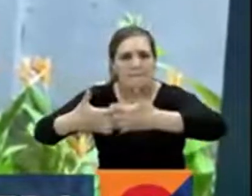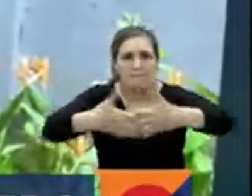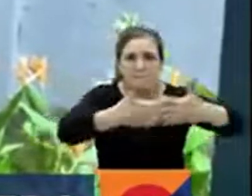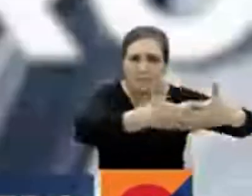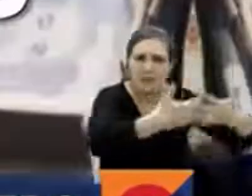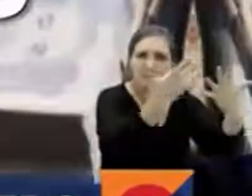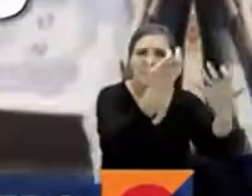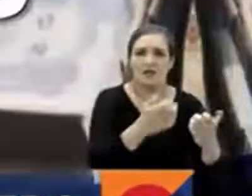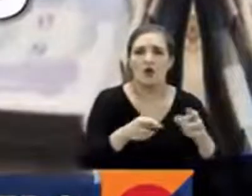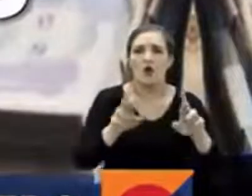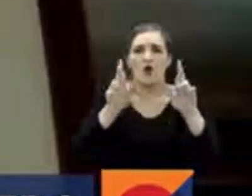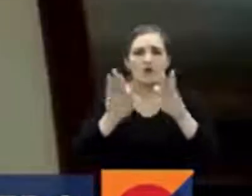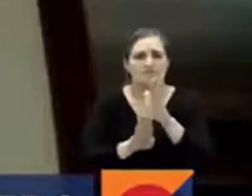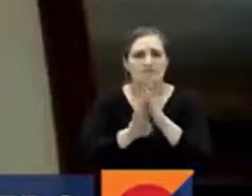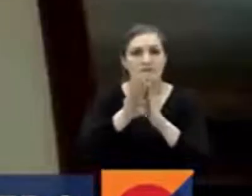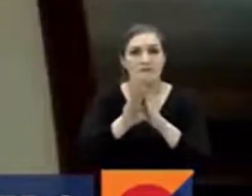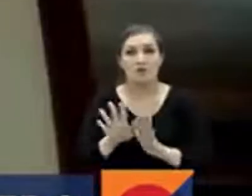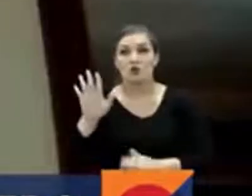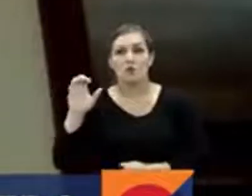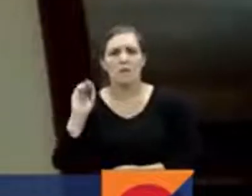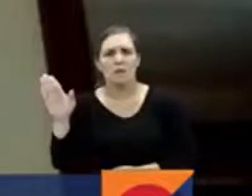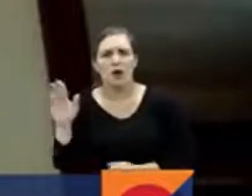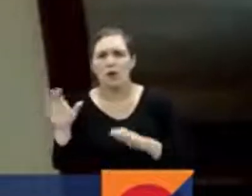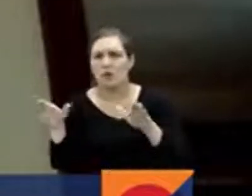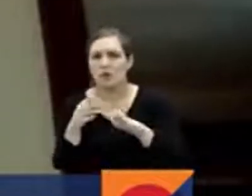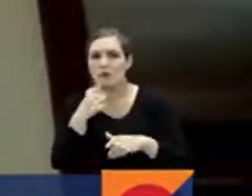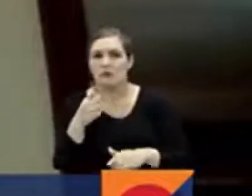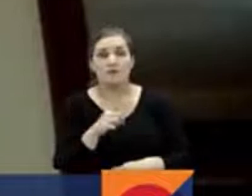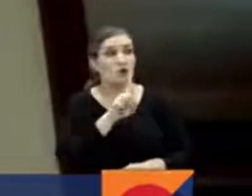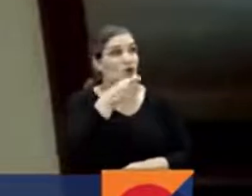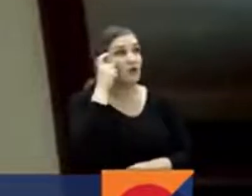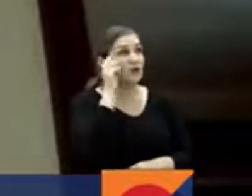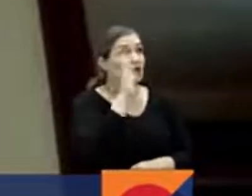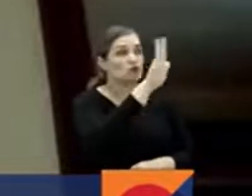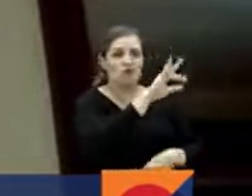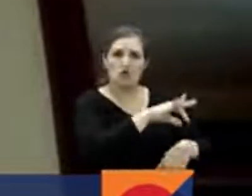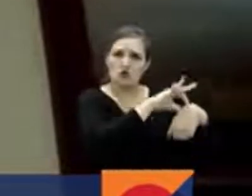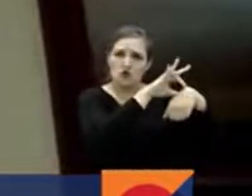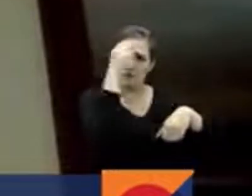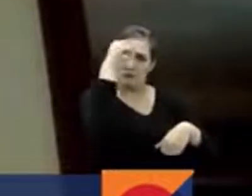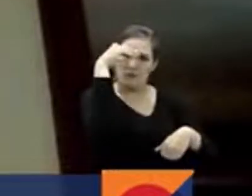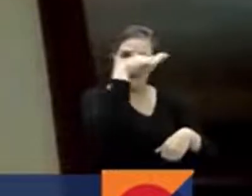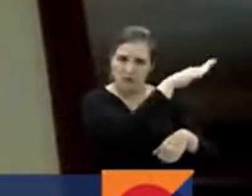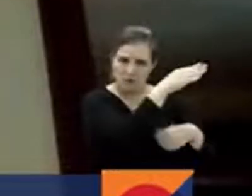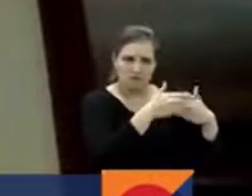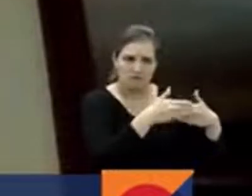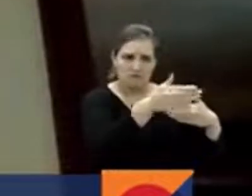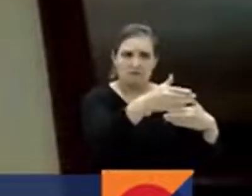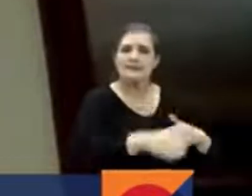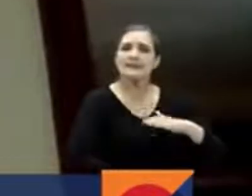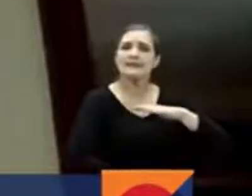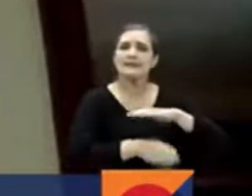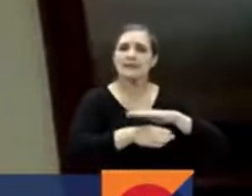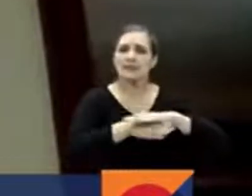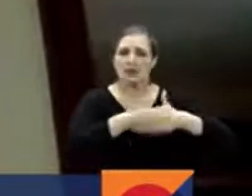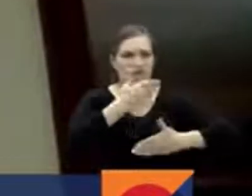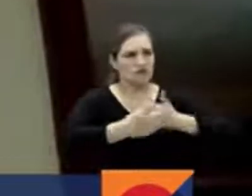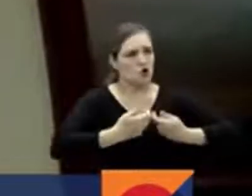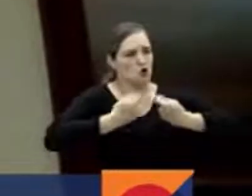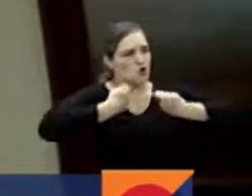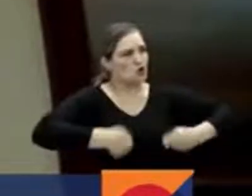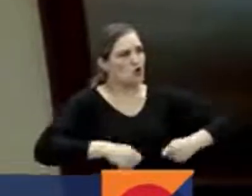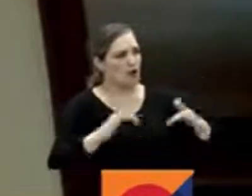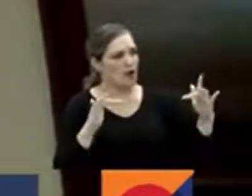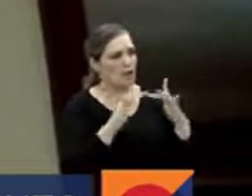la inversión. Banqueros. Durante el gobierno del doctor Petro seguiremos desempeñando ese rol bajo nuestros principios